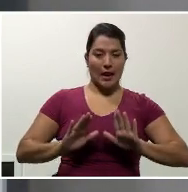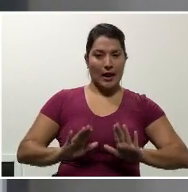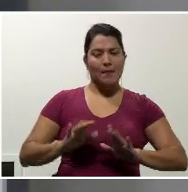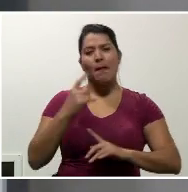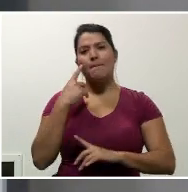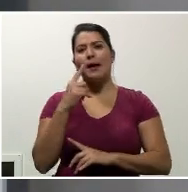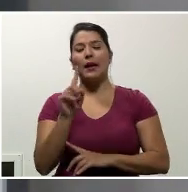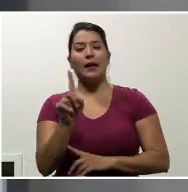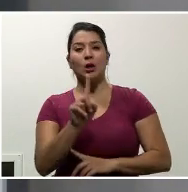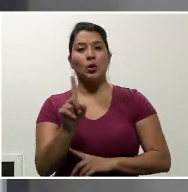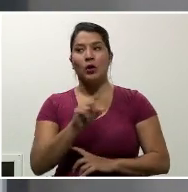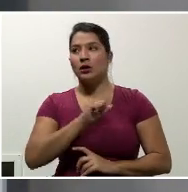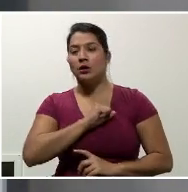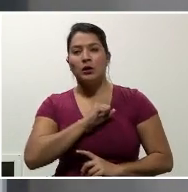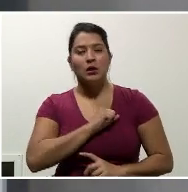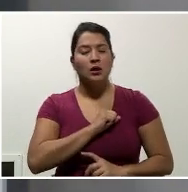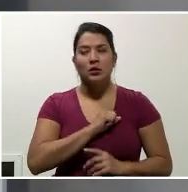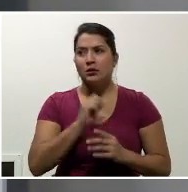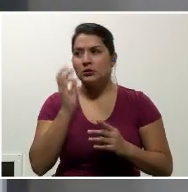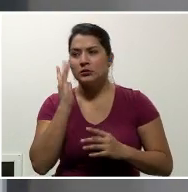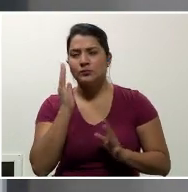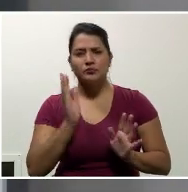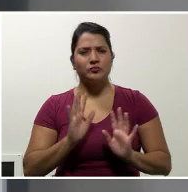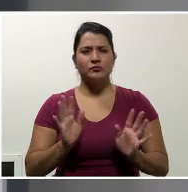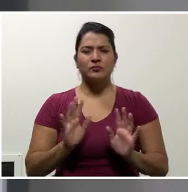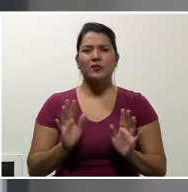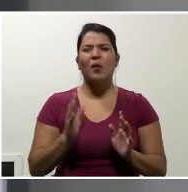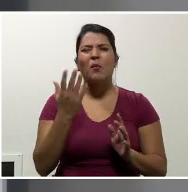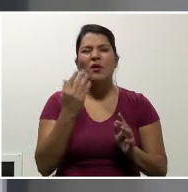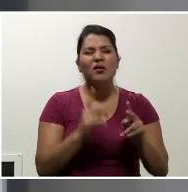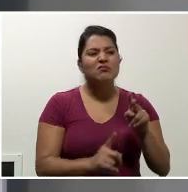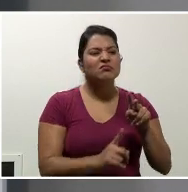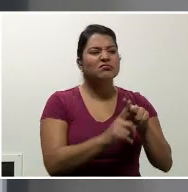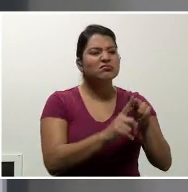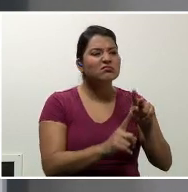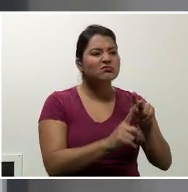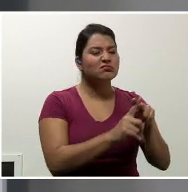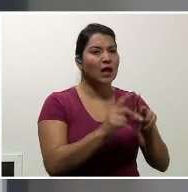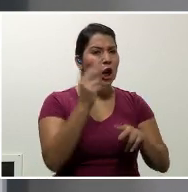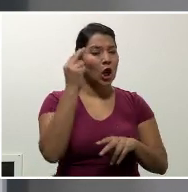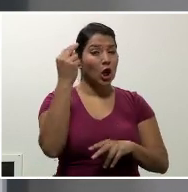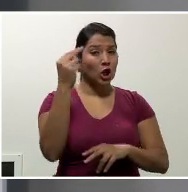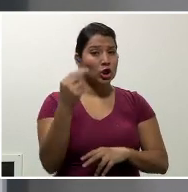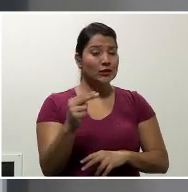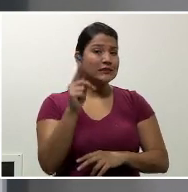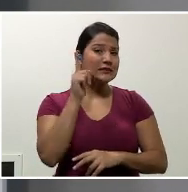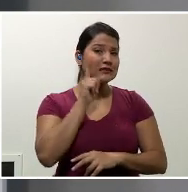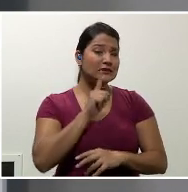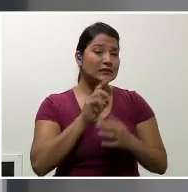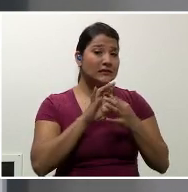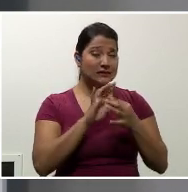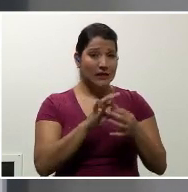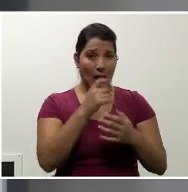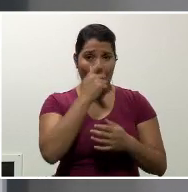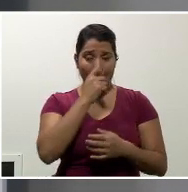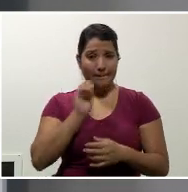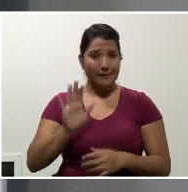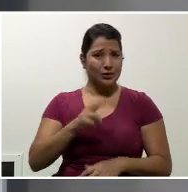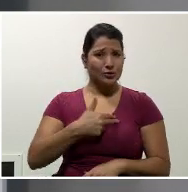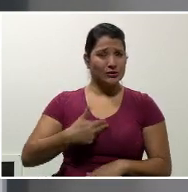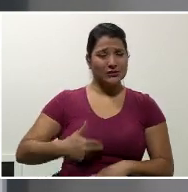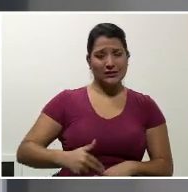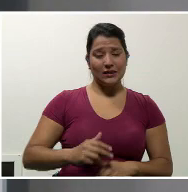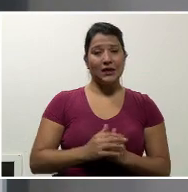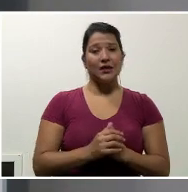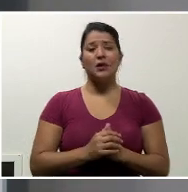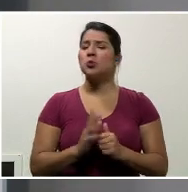entrar en pánico con las informaciones que están circulando sobre el coronavirus, pero sobre todo